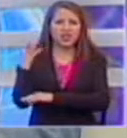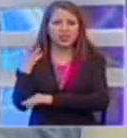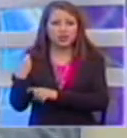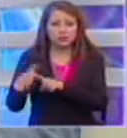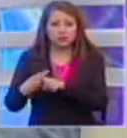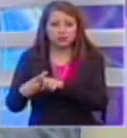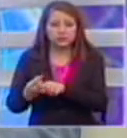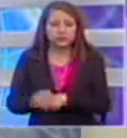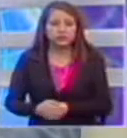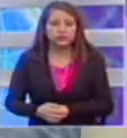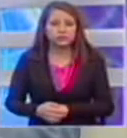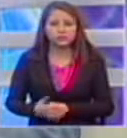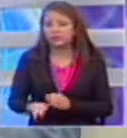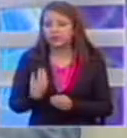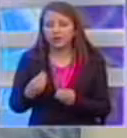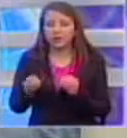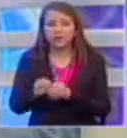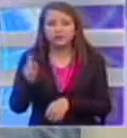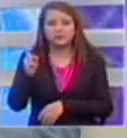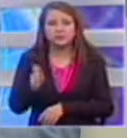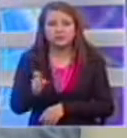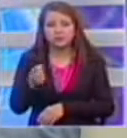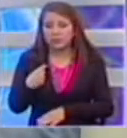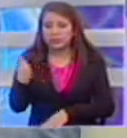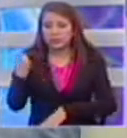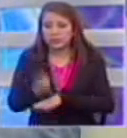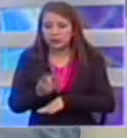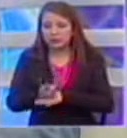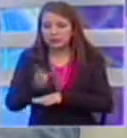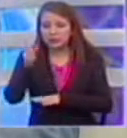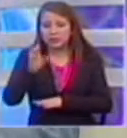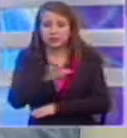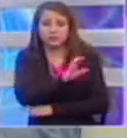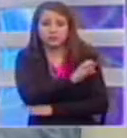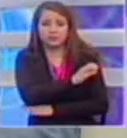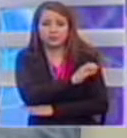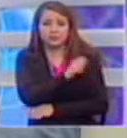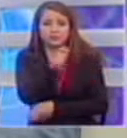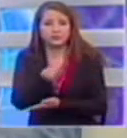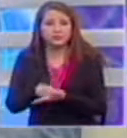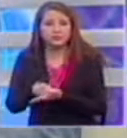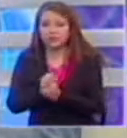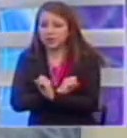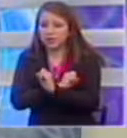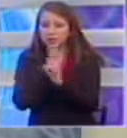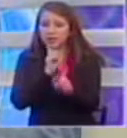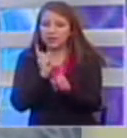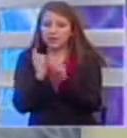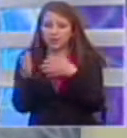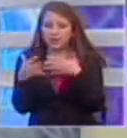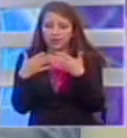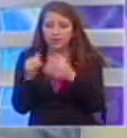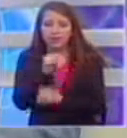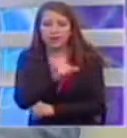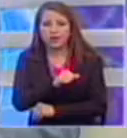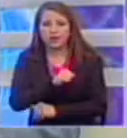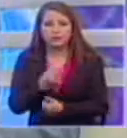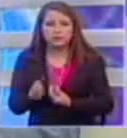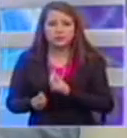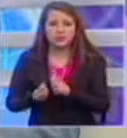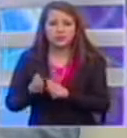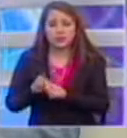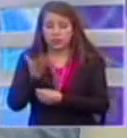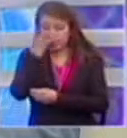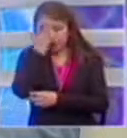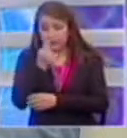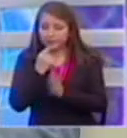que nos hemos planteado es la necesidad de exigirle al Consejo Nacional Electoral transparencia en sus acciones, porque si